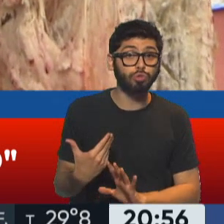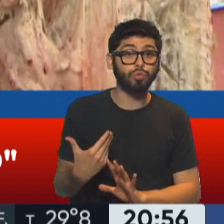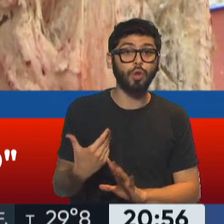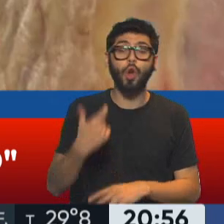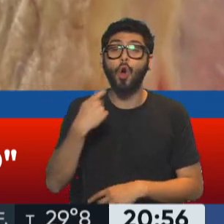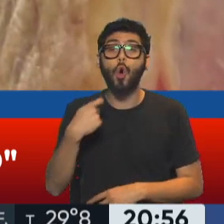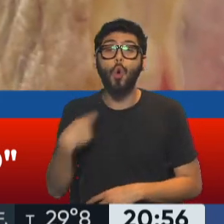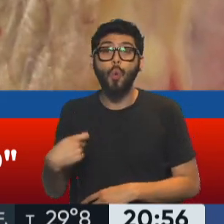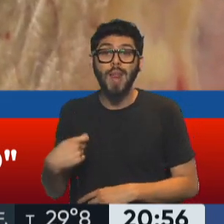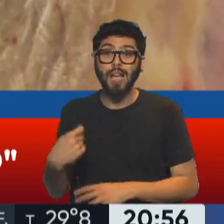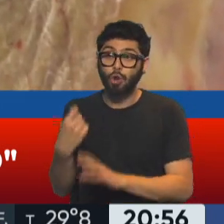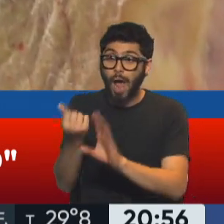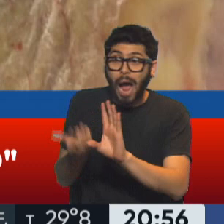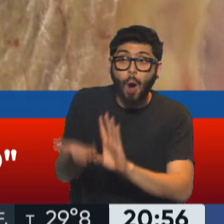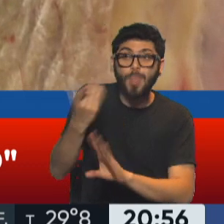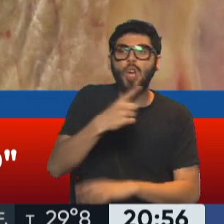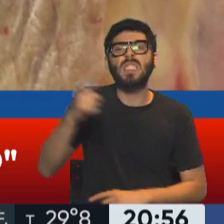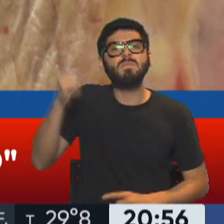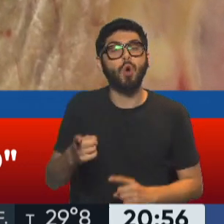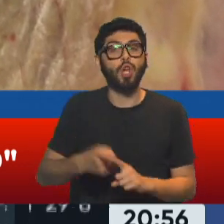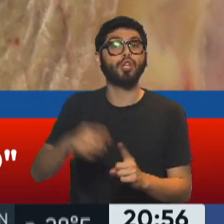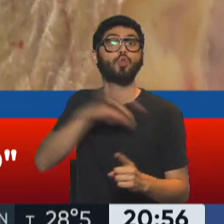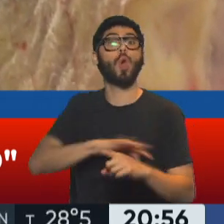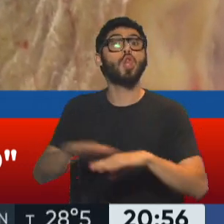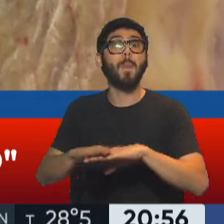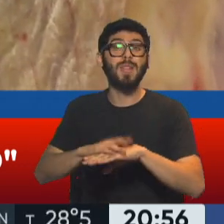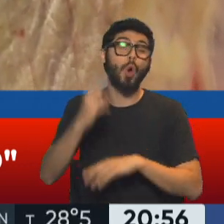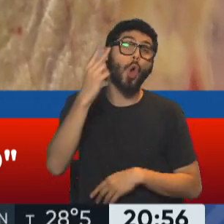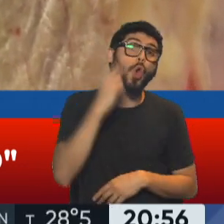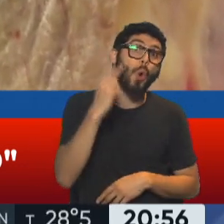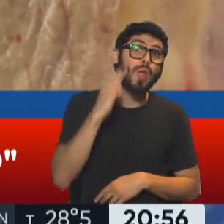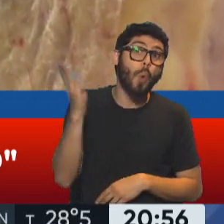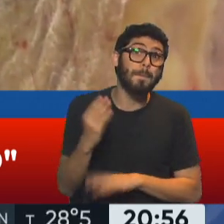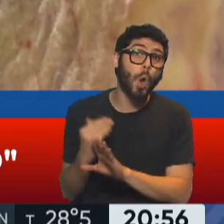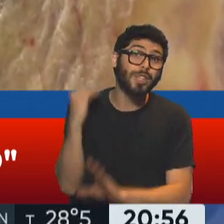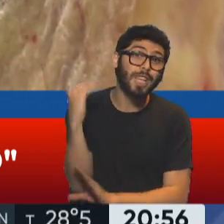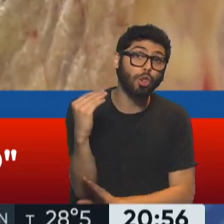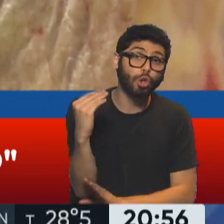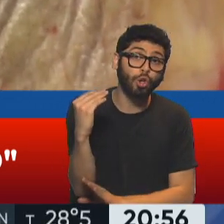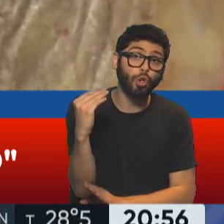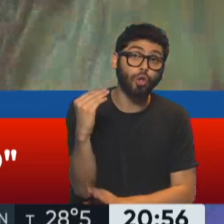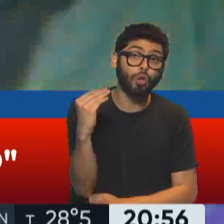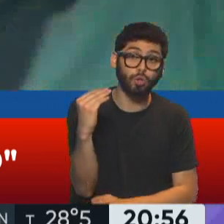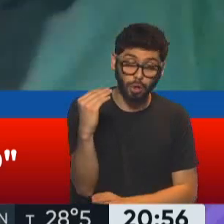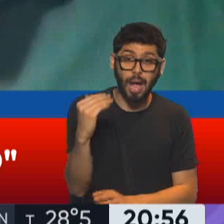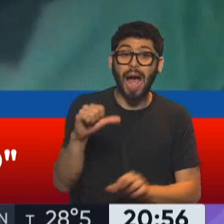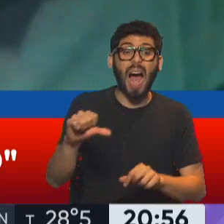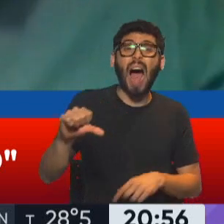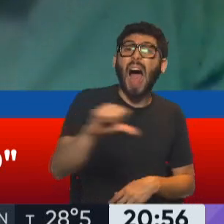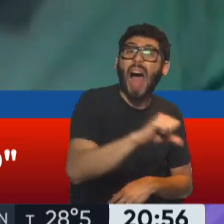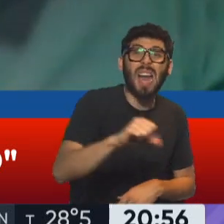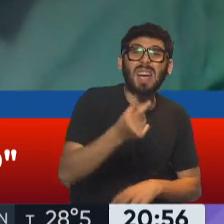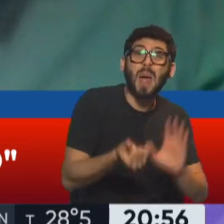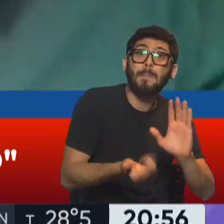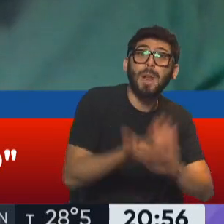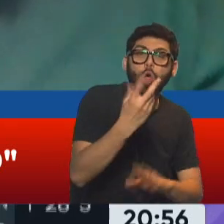jubilaciones aumentaron un 100%, el salario mínimo vital y móvil un 99%. Y el precio del aceite aumentó